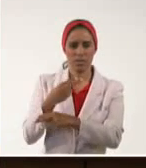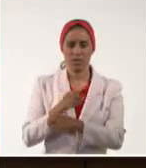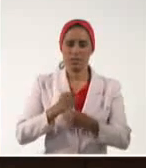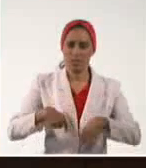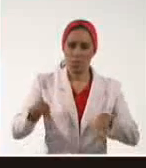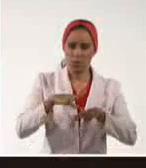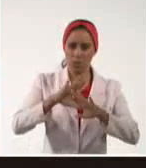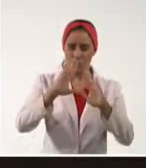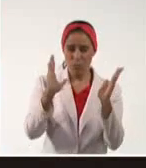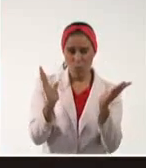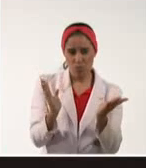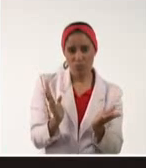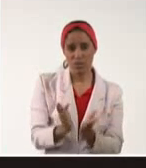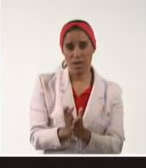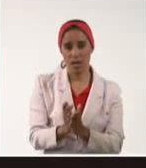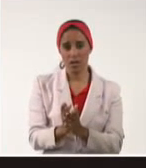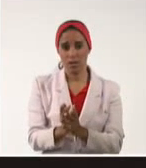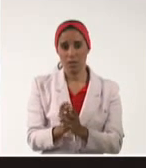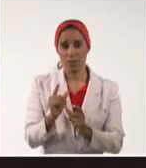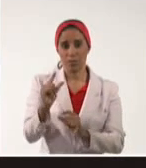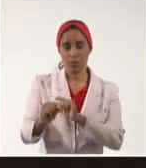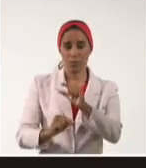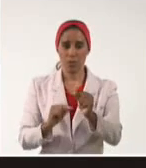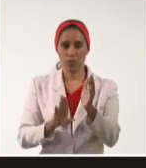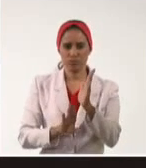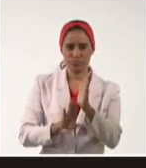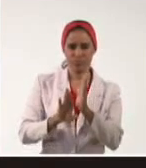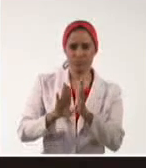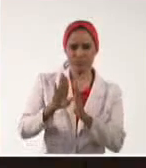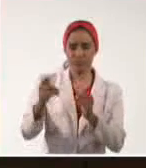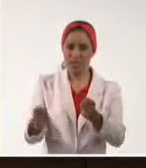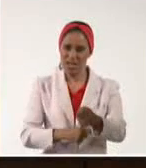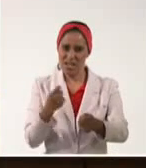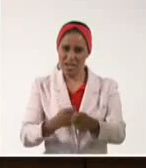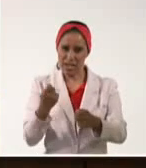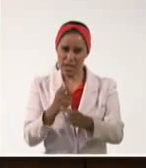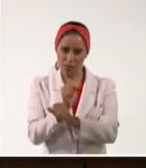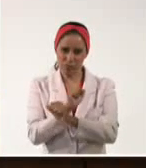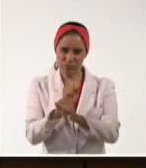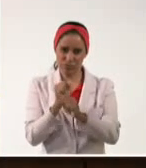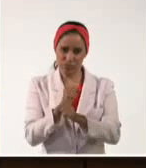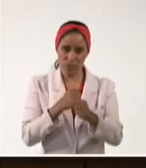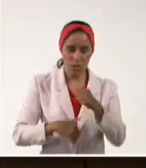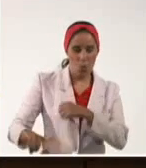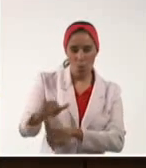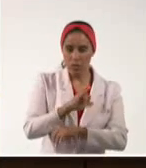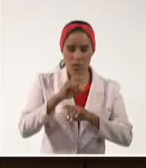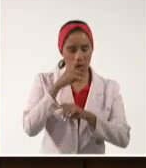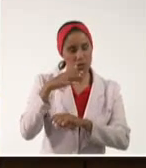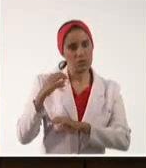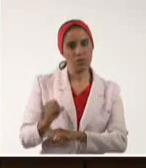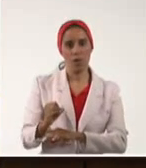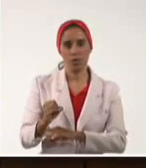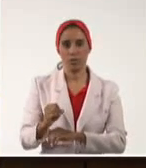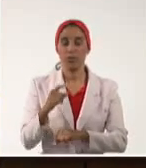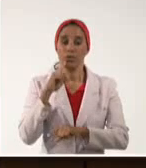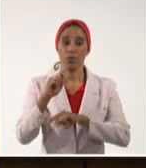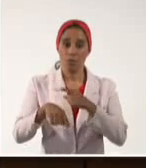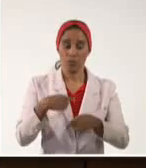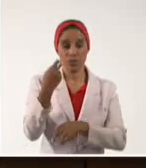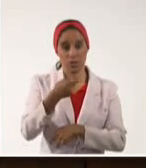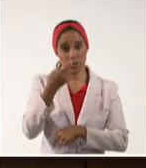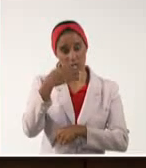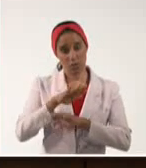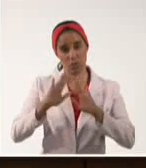mundial que se agrava por conflictos, guerras y desigualdad que genera el capitalismo neoliberal y que